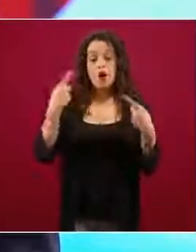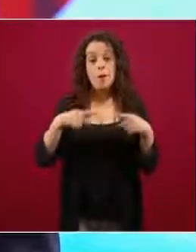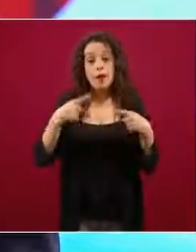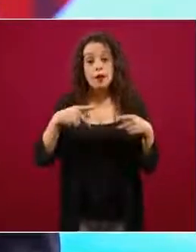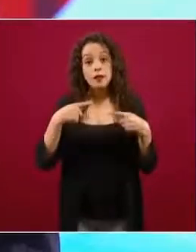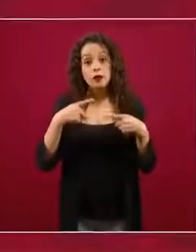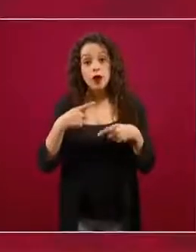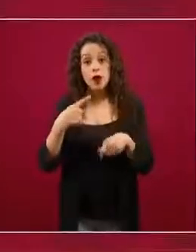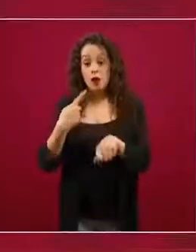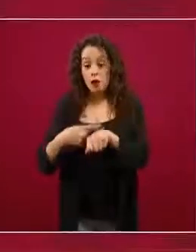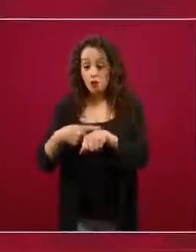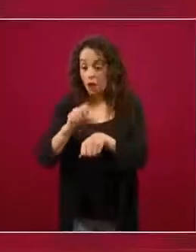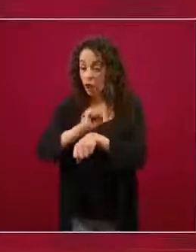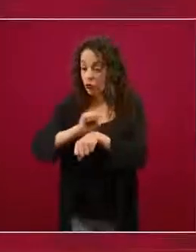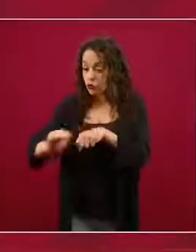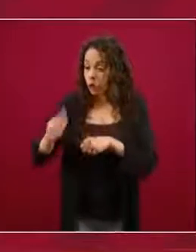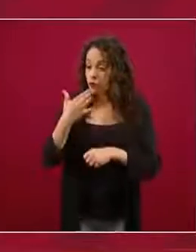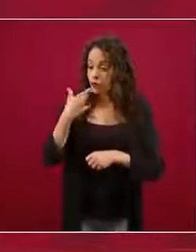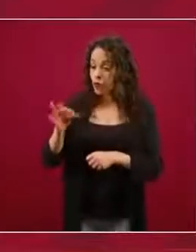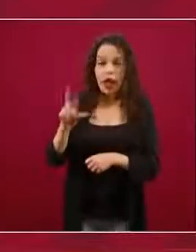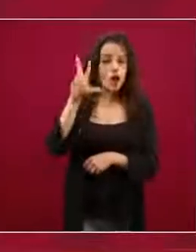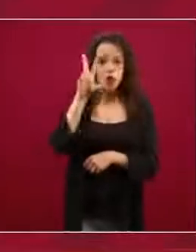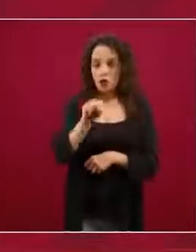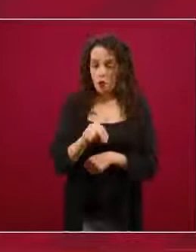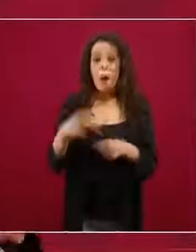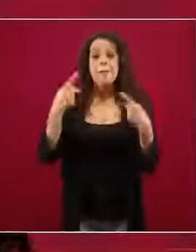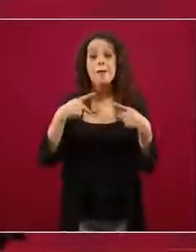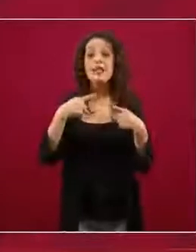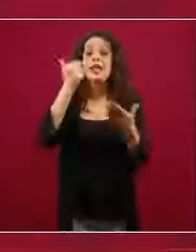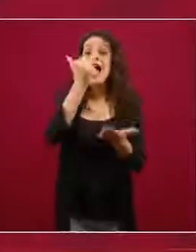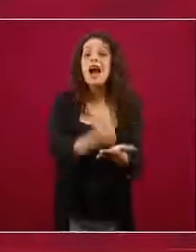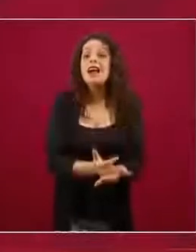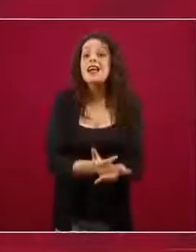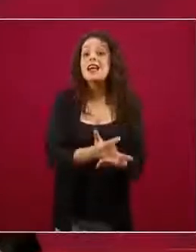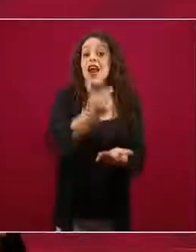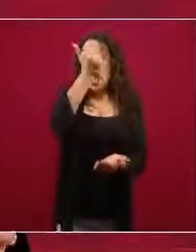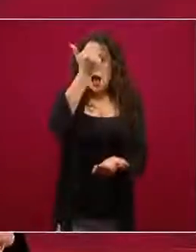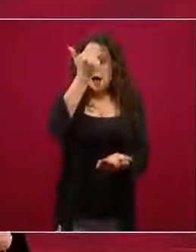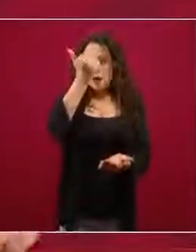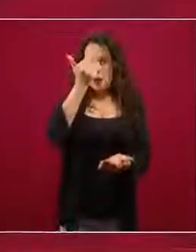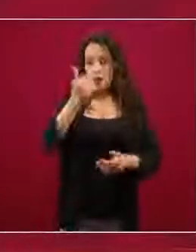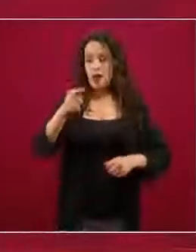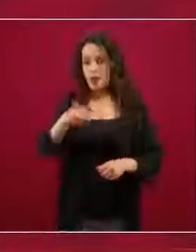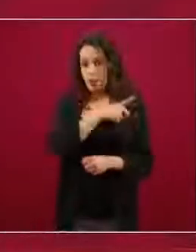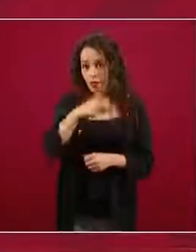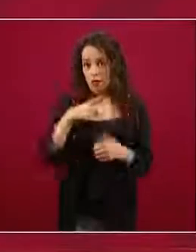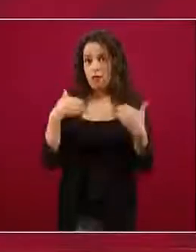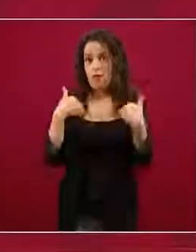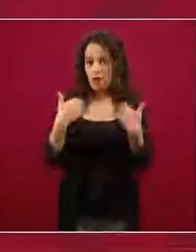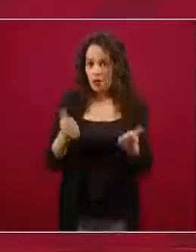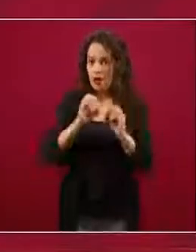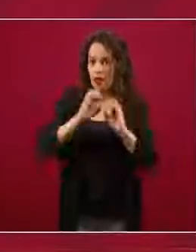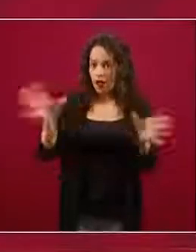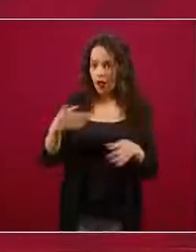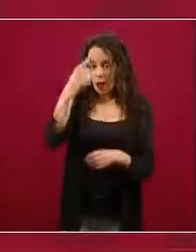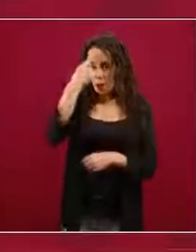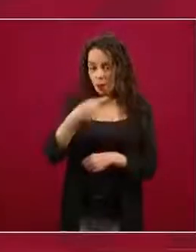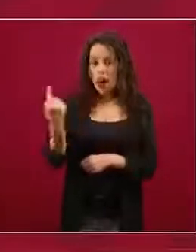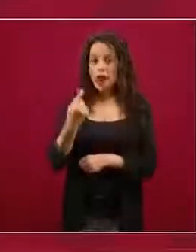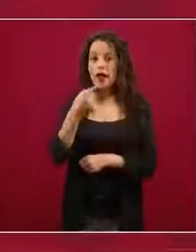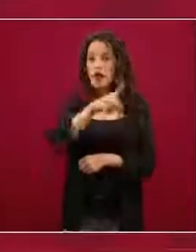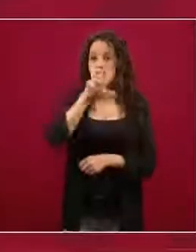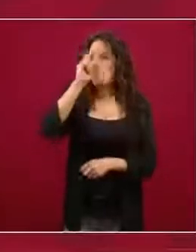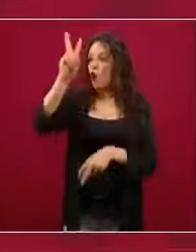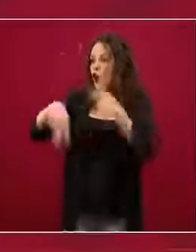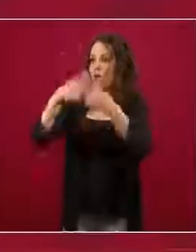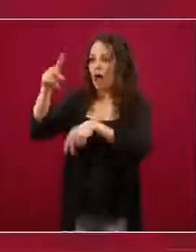no alentar la idea de que se vaya a la farmacia a buscar dexametasona para cualquier persona que tenga síntomas